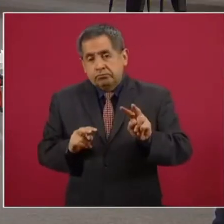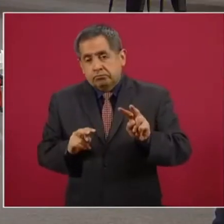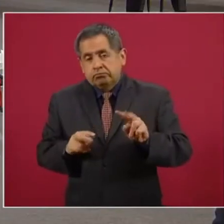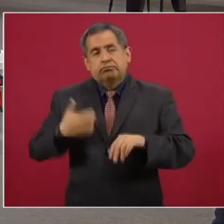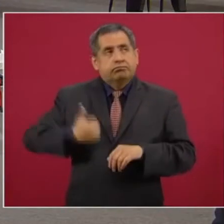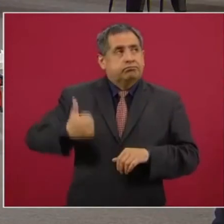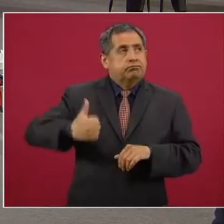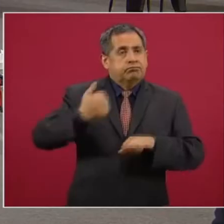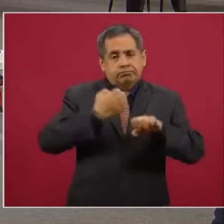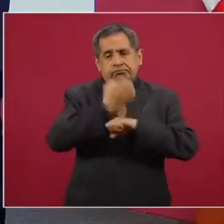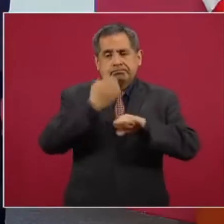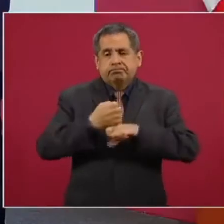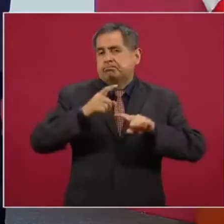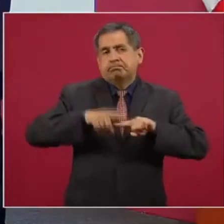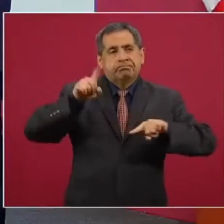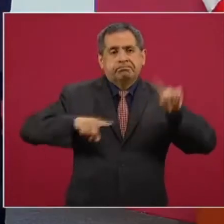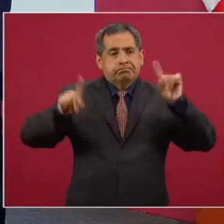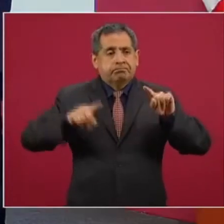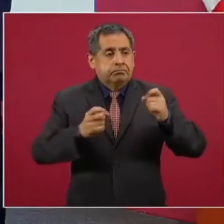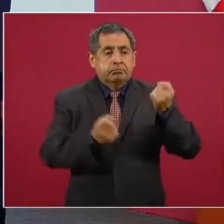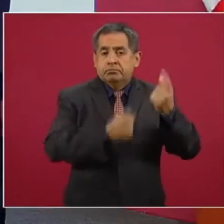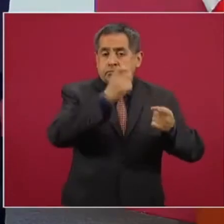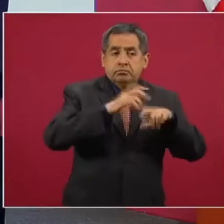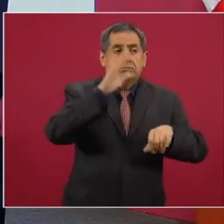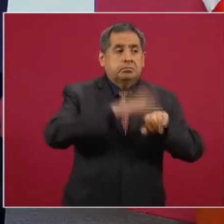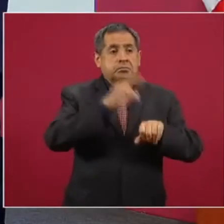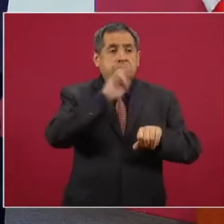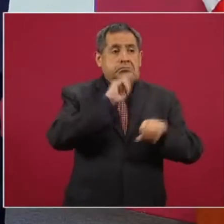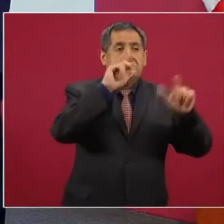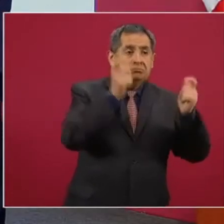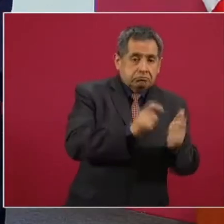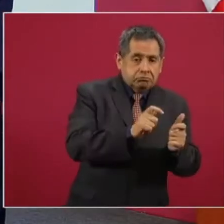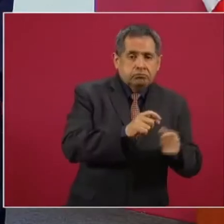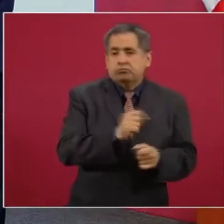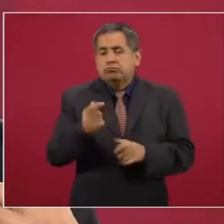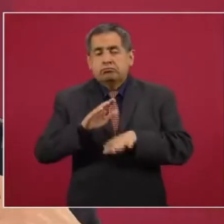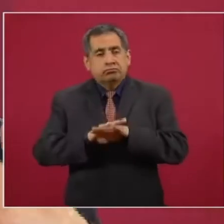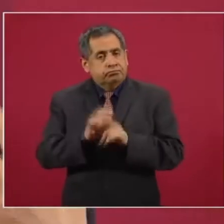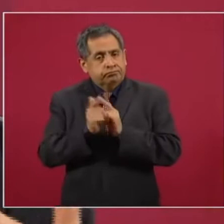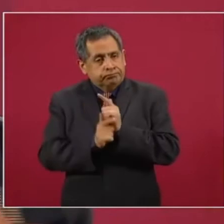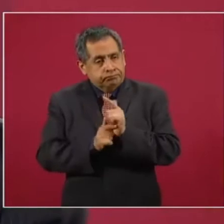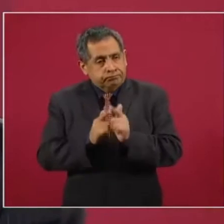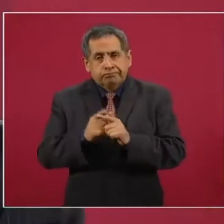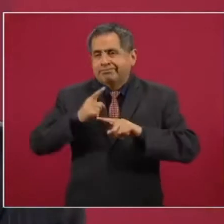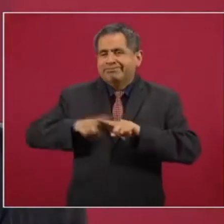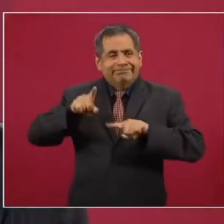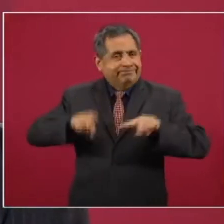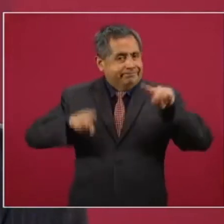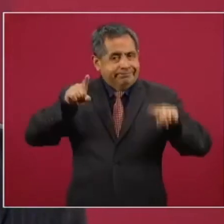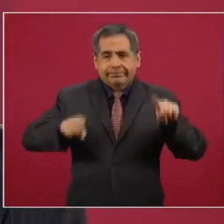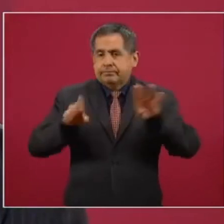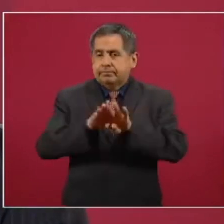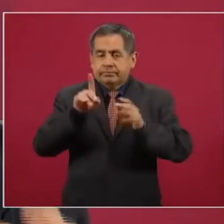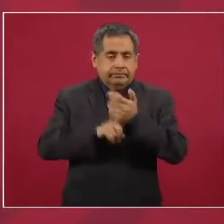entidad federativa a distinta velocidad, a distinto ritmo, va teniendo disminuciones en la intensidad de